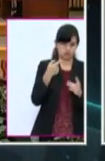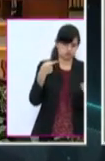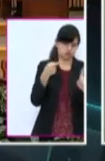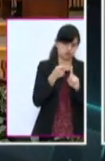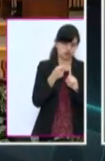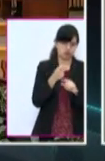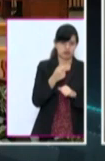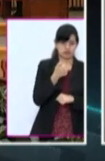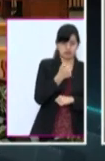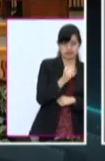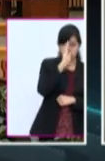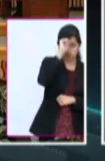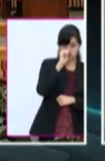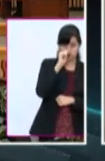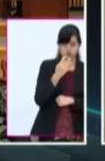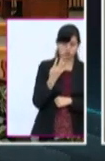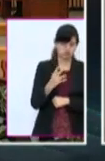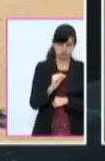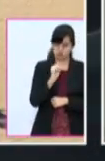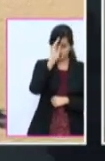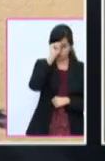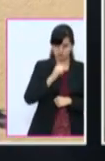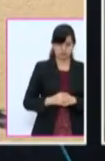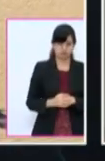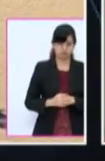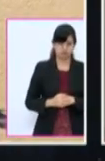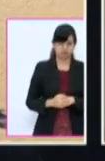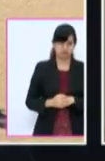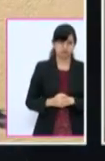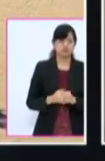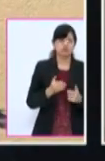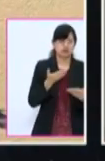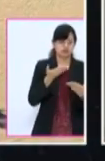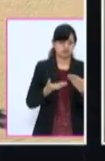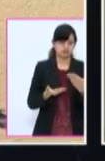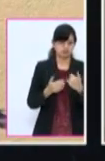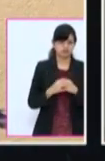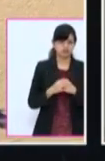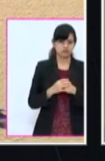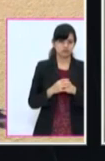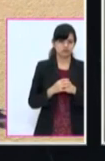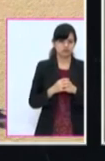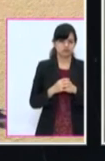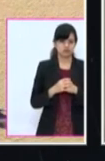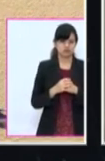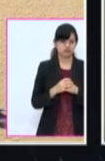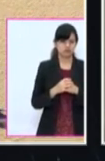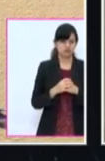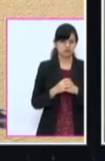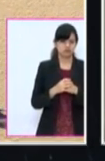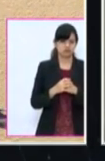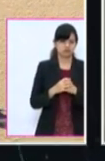Ajá. aunque las visitas domiciliares son mucho más, o sea, 1.500 se refiere a 1.500 encuestas